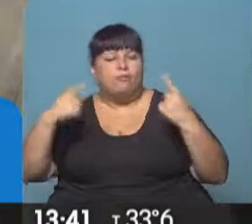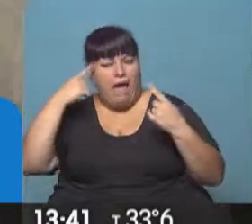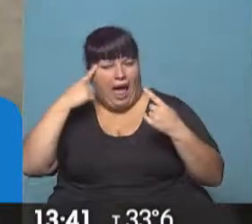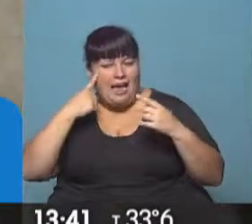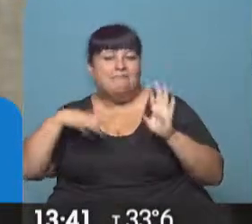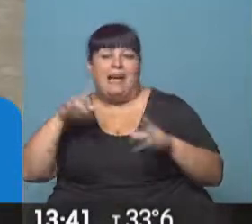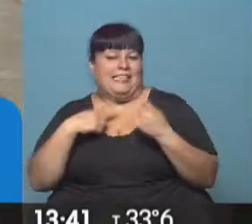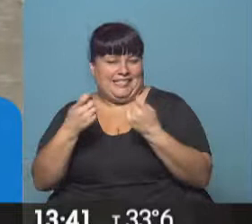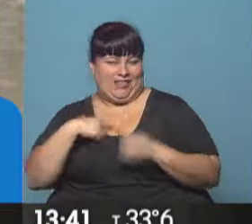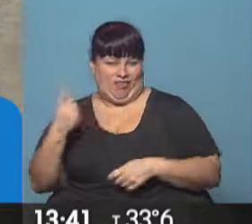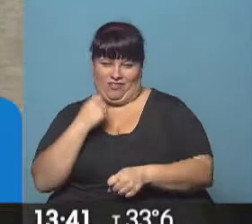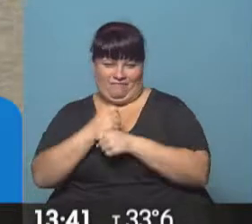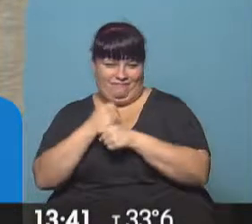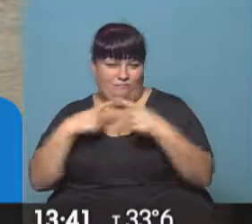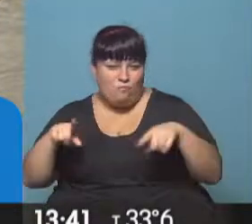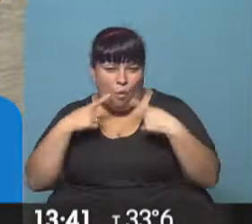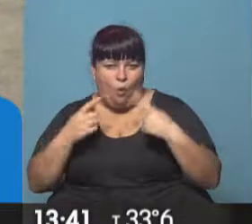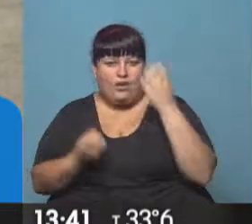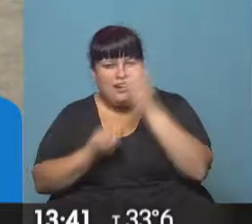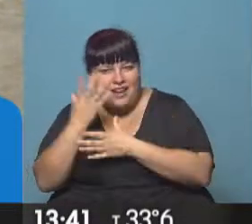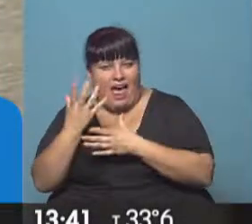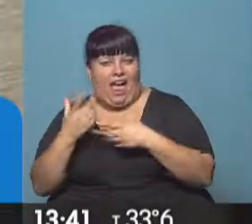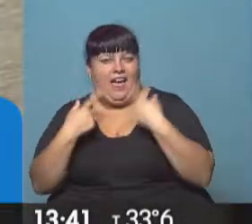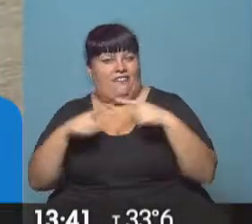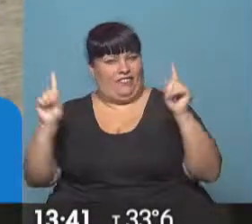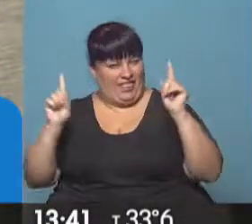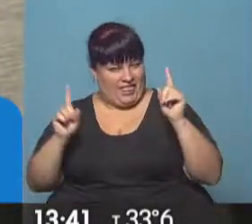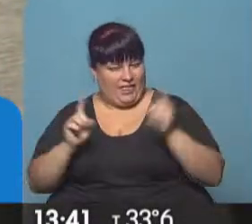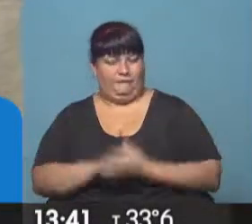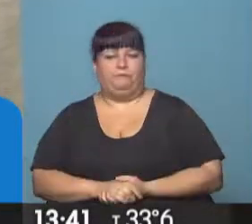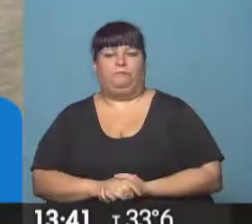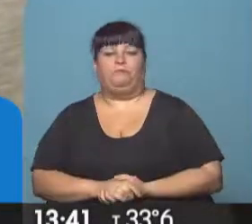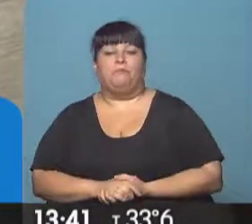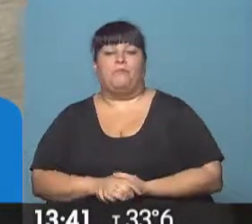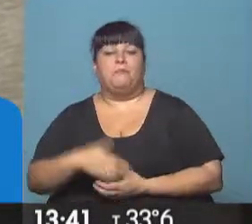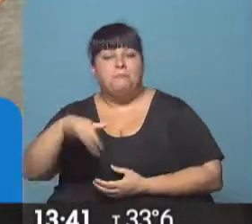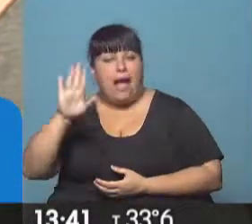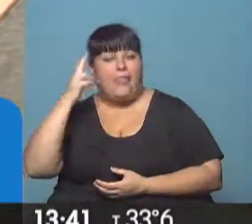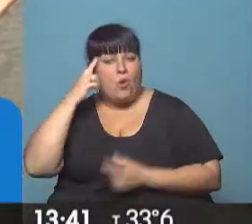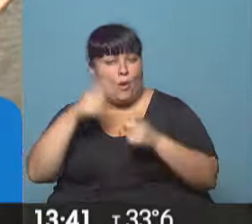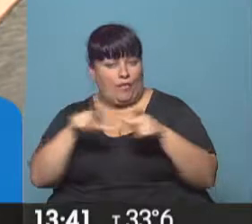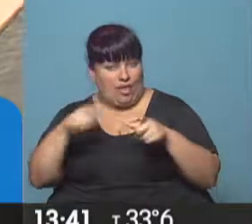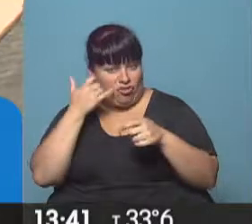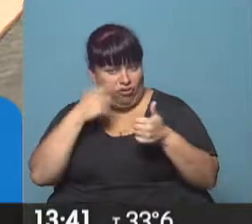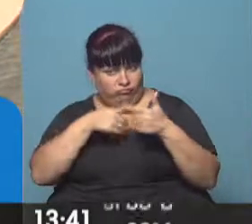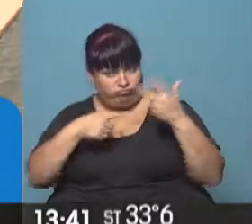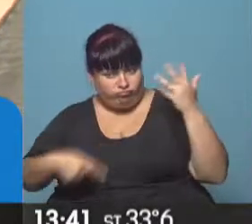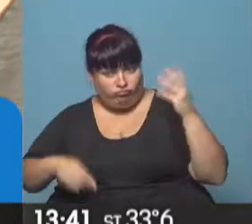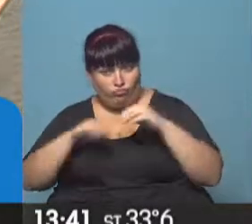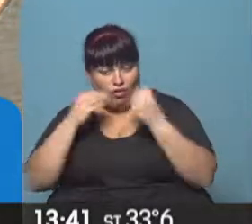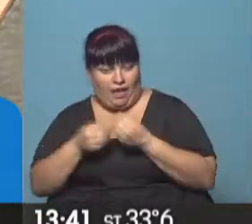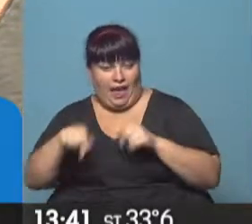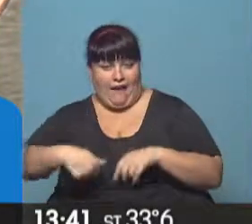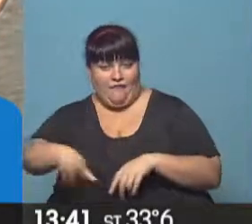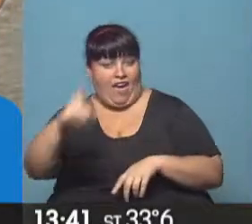más que nada la necesidad nuestra, ¿no?, de generar algo nuevo. Van más de 9 discos de estudio, sería